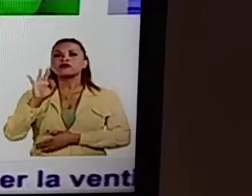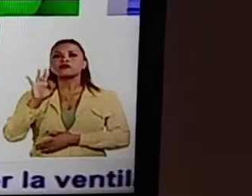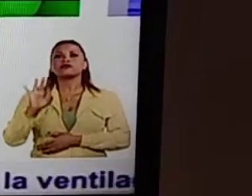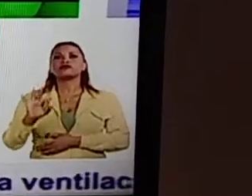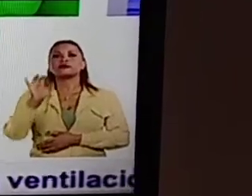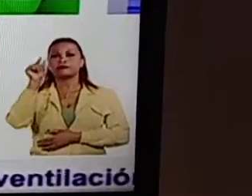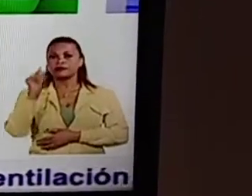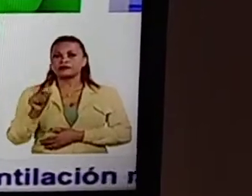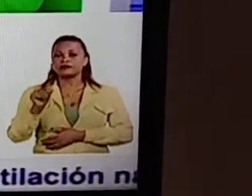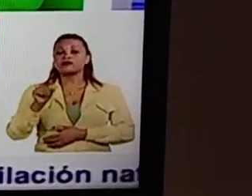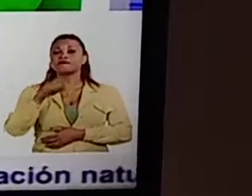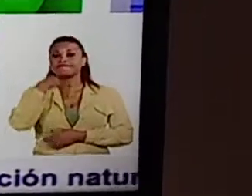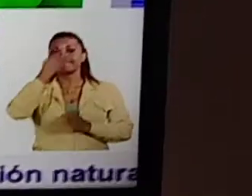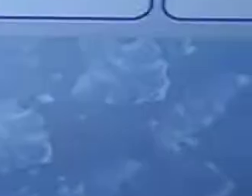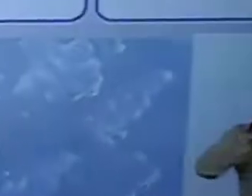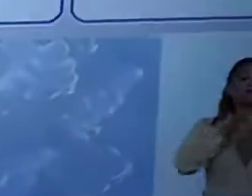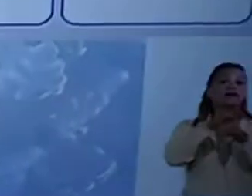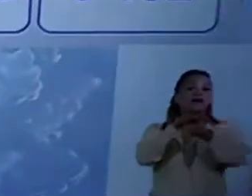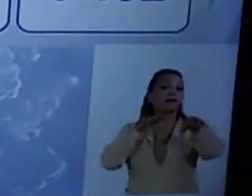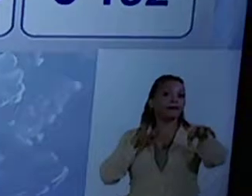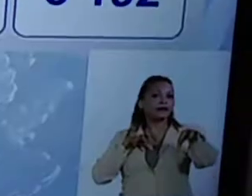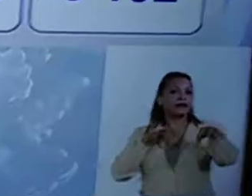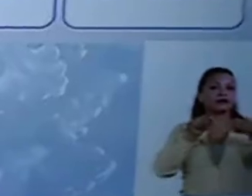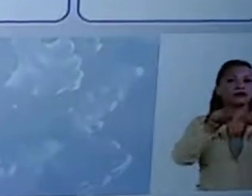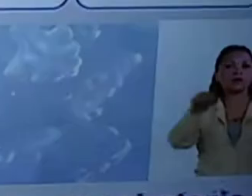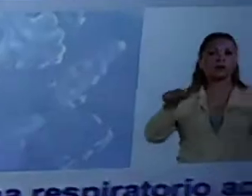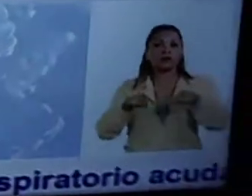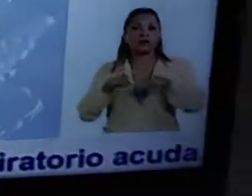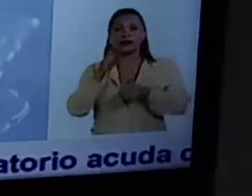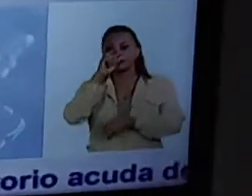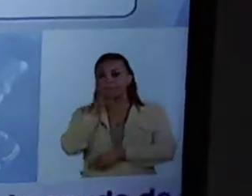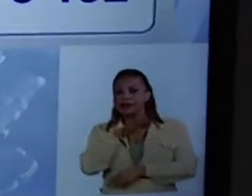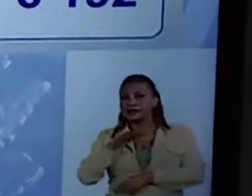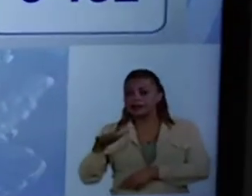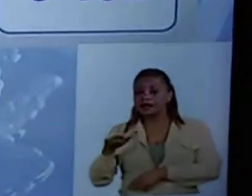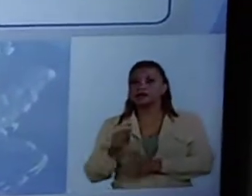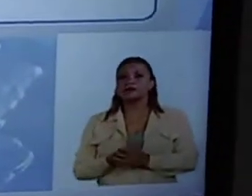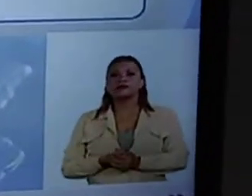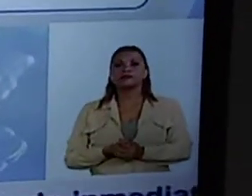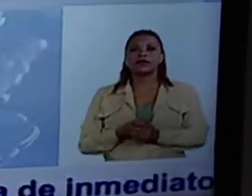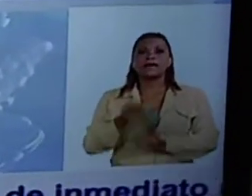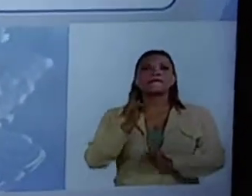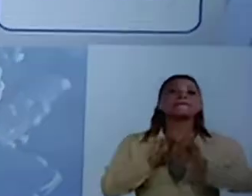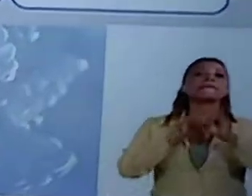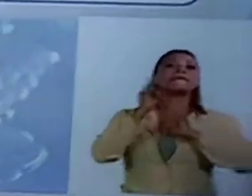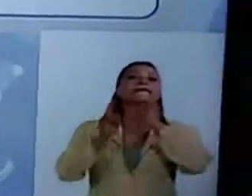con COVID-19 en nuestro país, pediátricas, neonatología, de los cuales